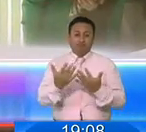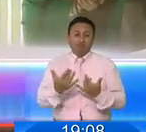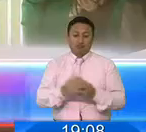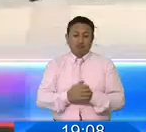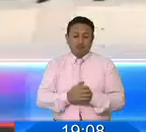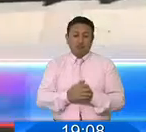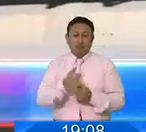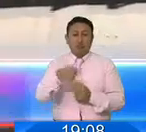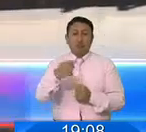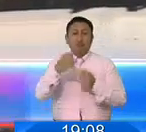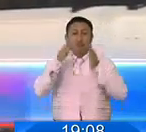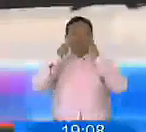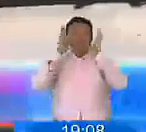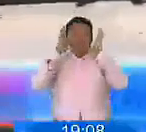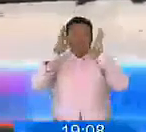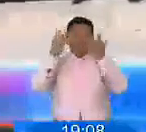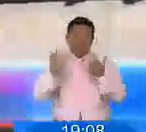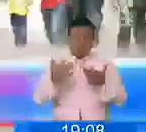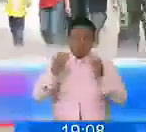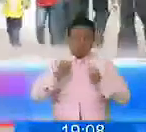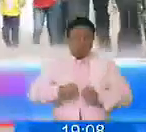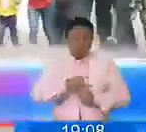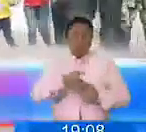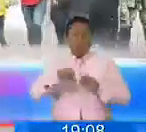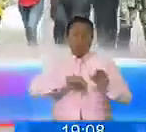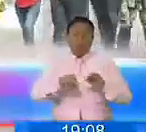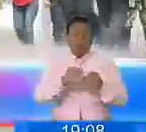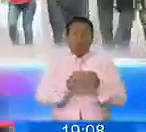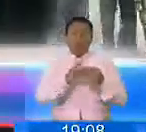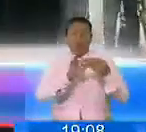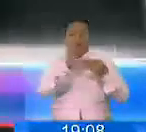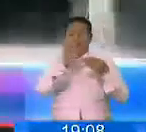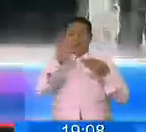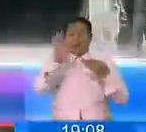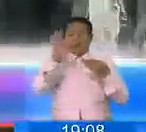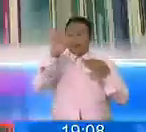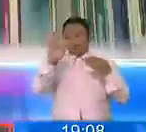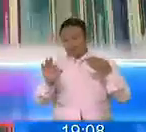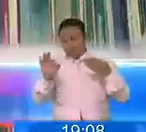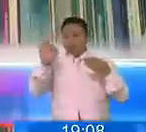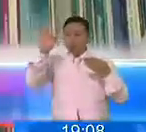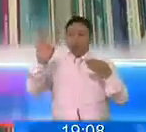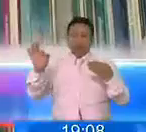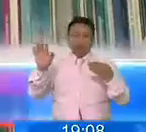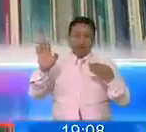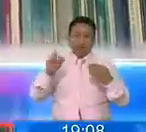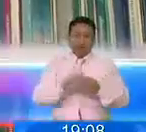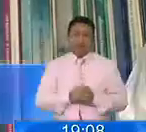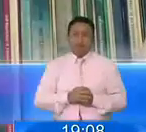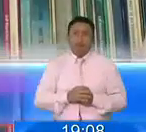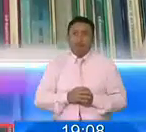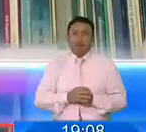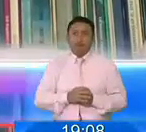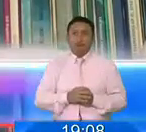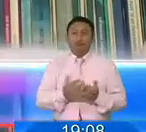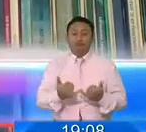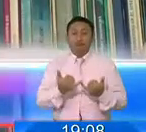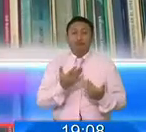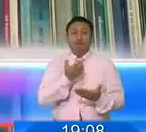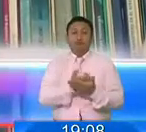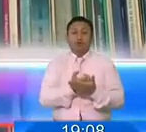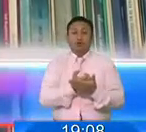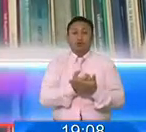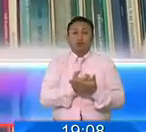menos hasta el fin de este año para poder hablar de que la tendencia se haya revertido tomando en cuenta la desaceleración de la economía